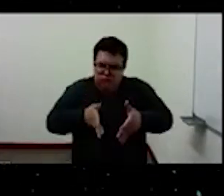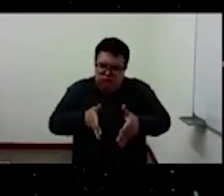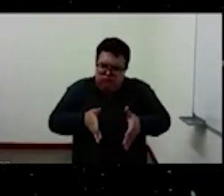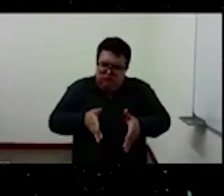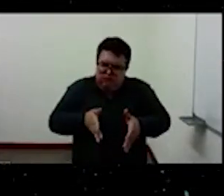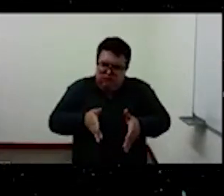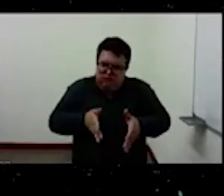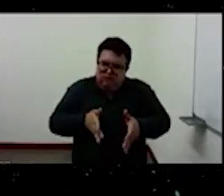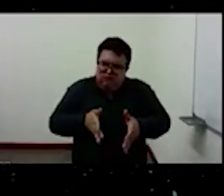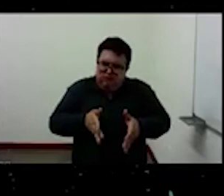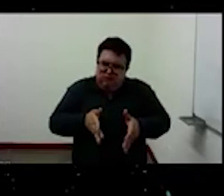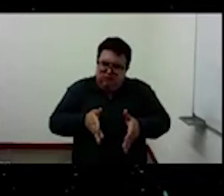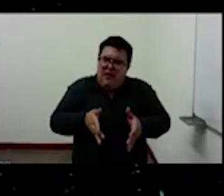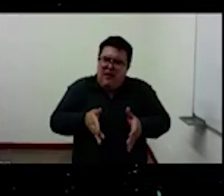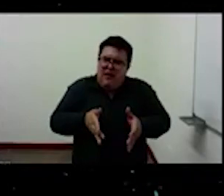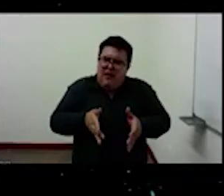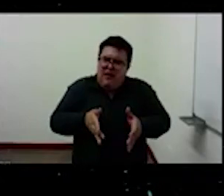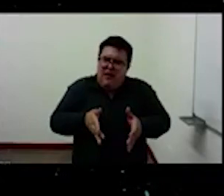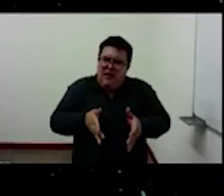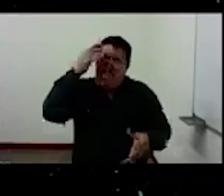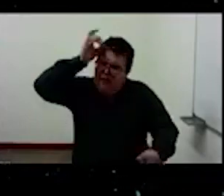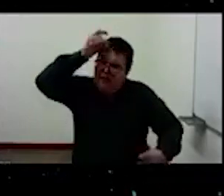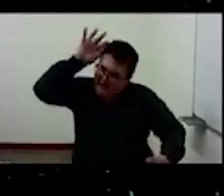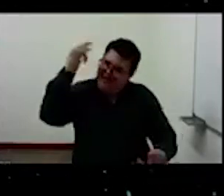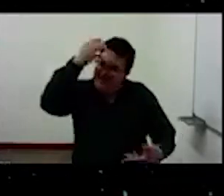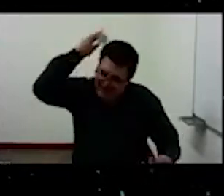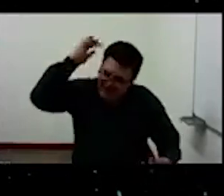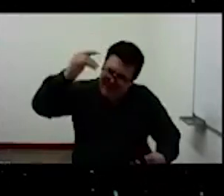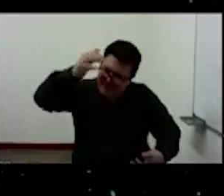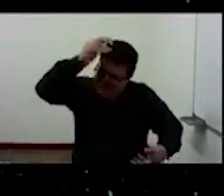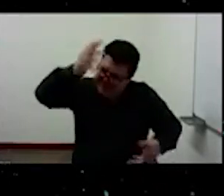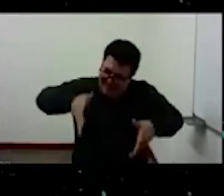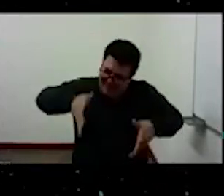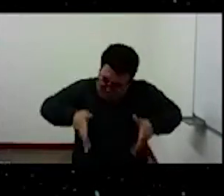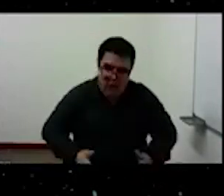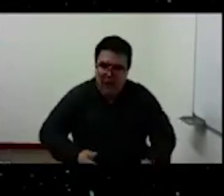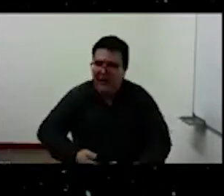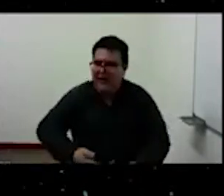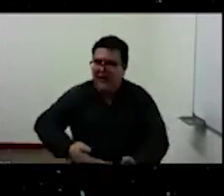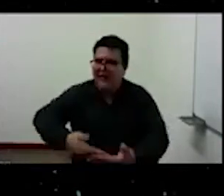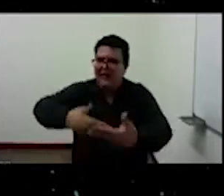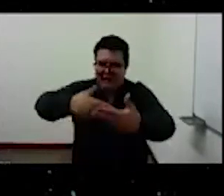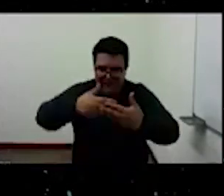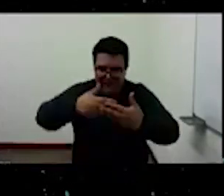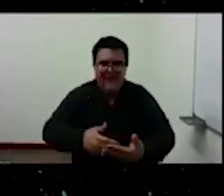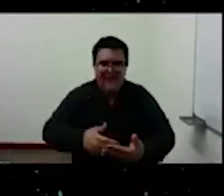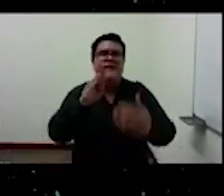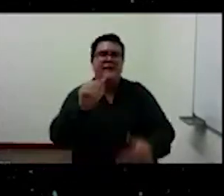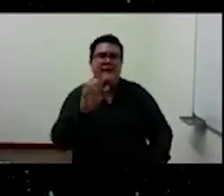inconsciencia dionisiaca, es lo que Bacon denomina el diagrama en su hecho pictórico.